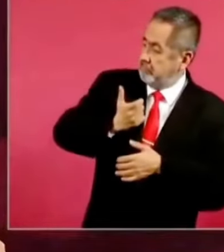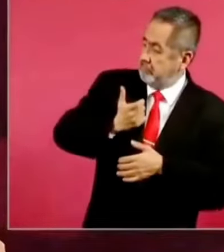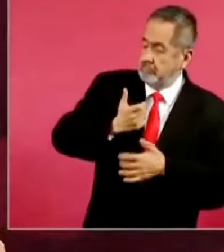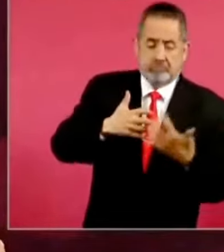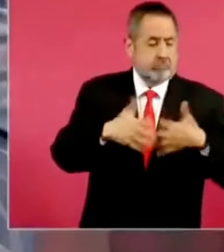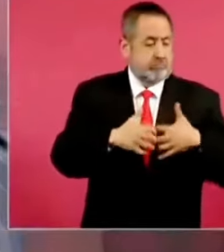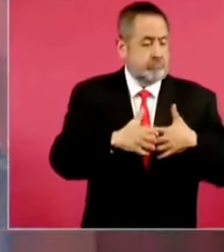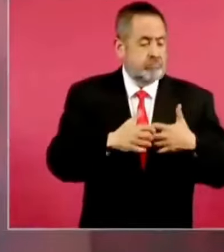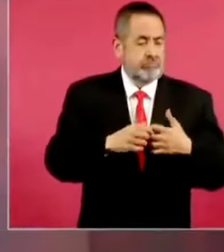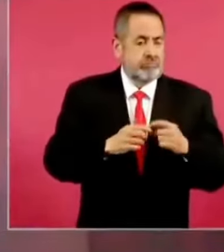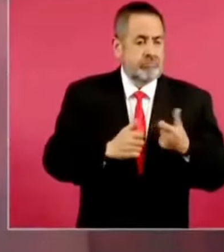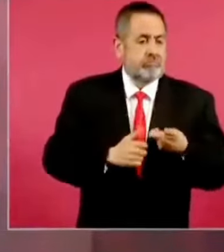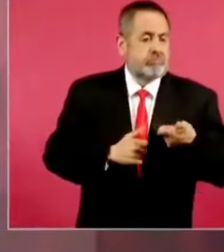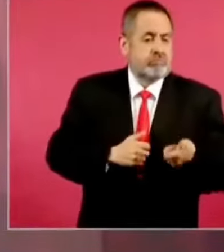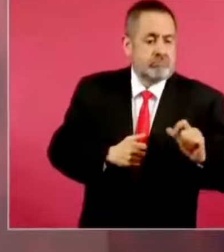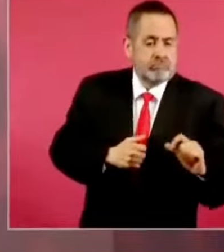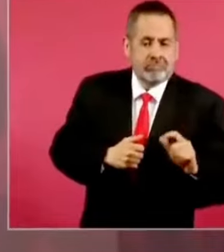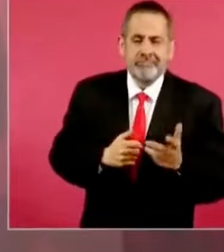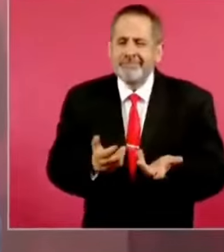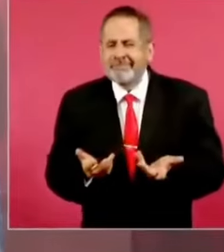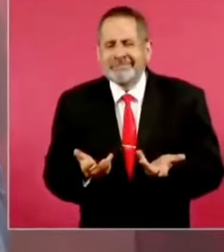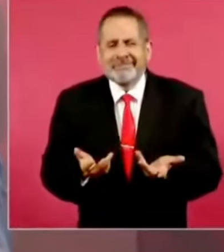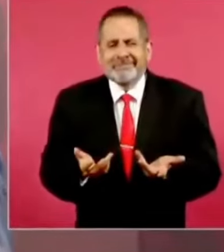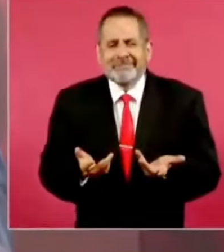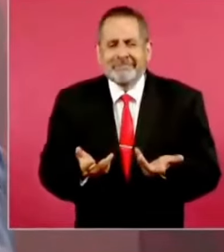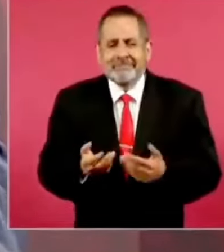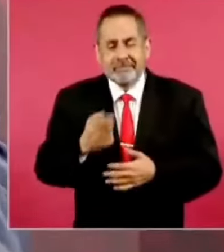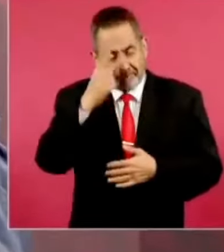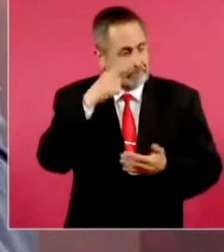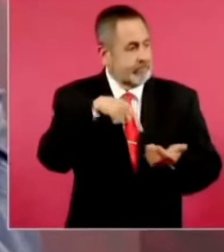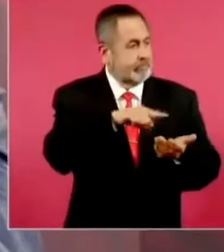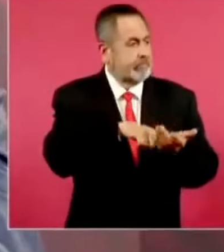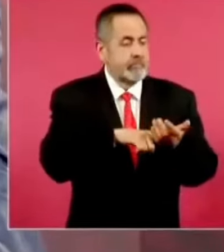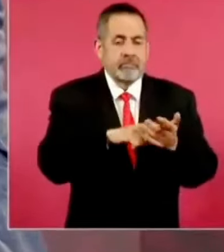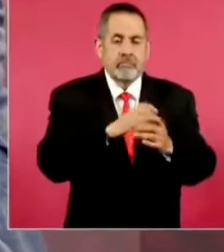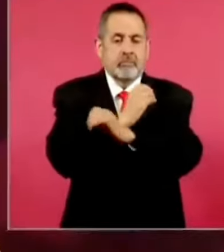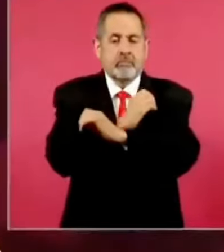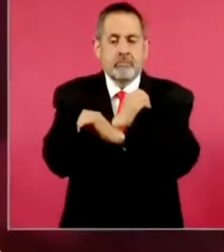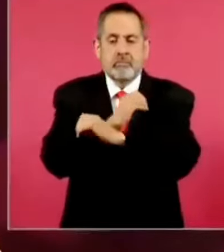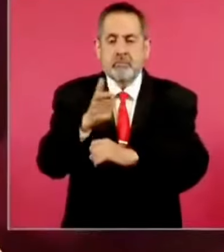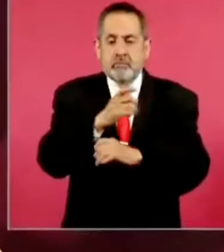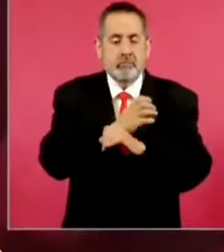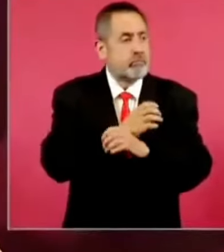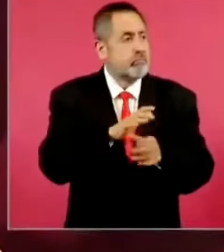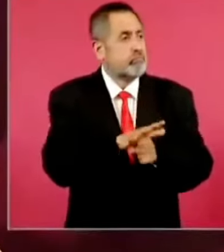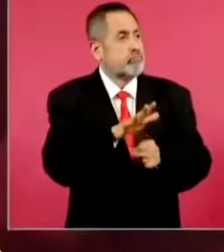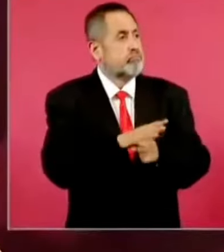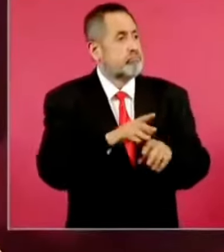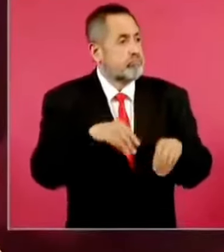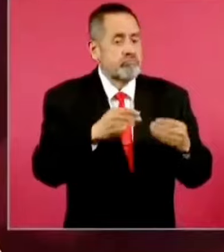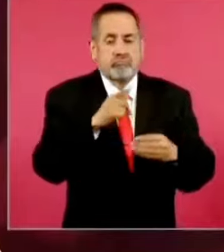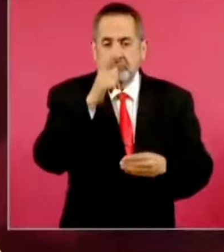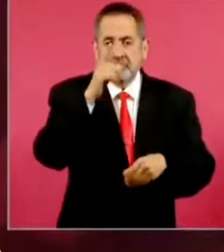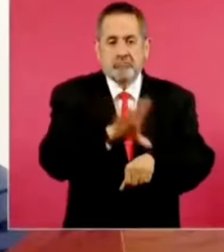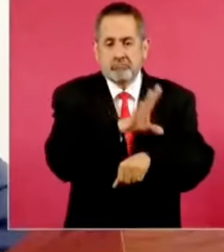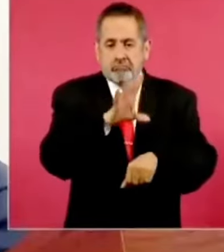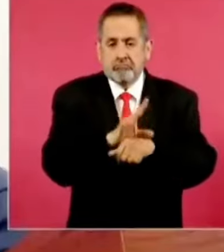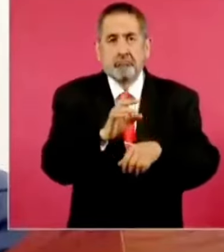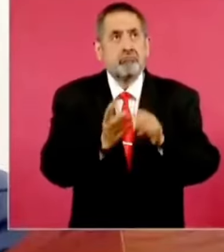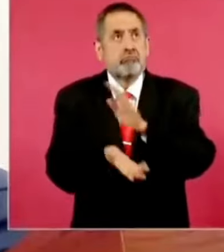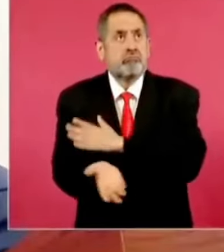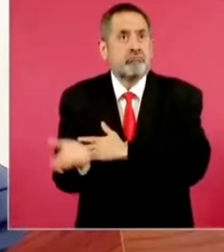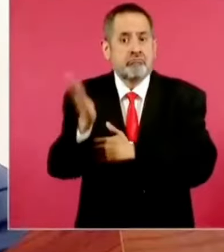estas empresas particulares, para que los Oxxos tengan luz día y